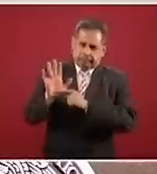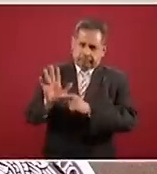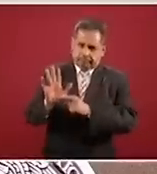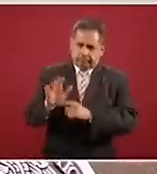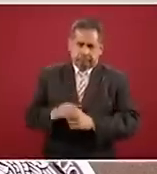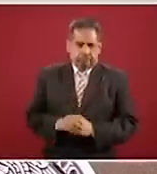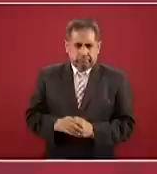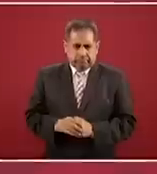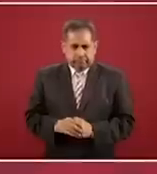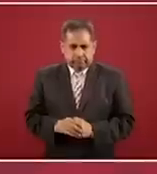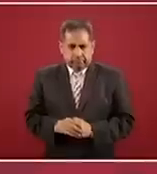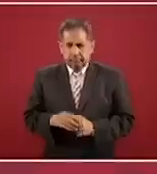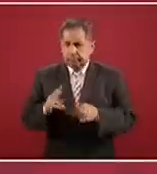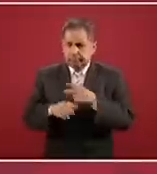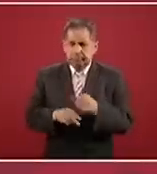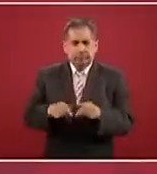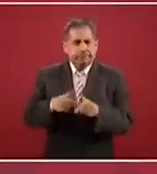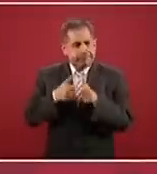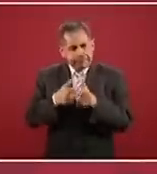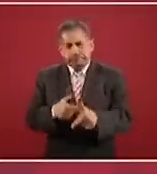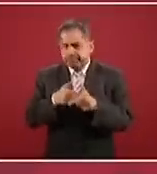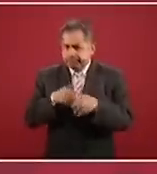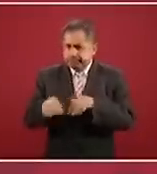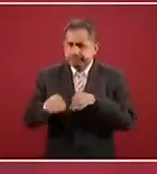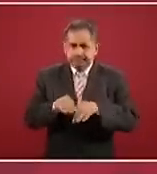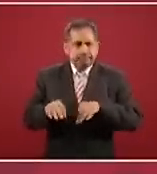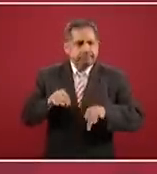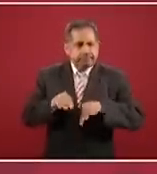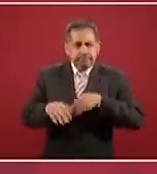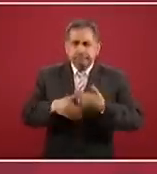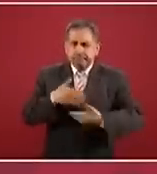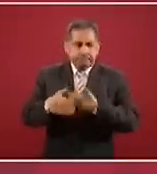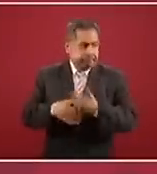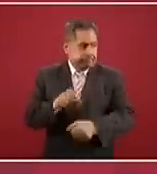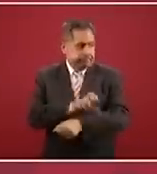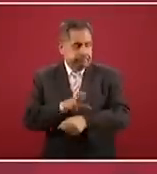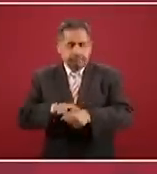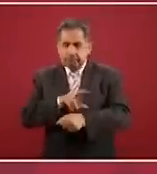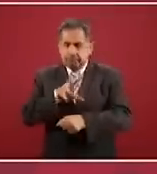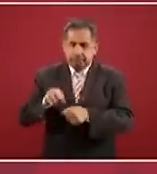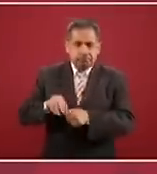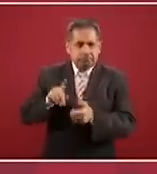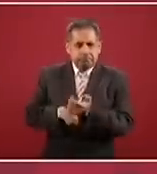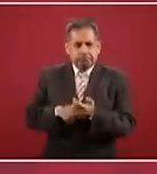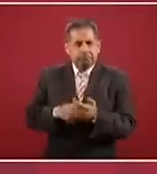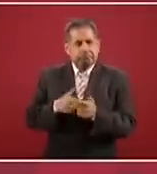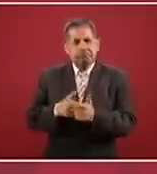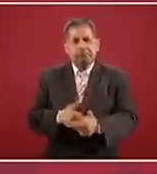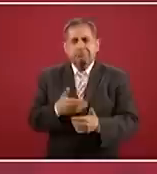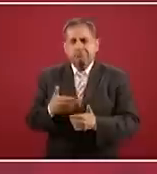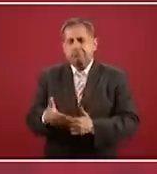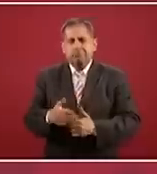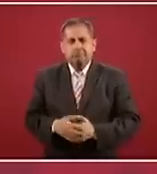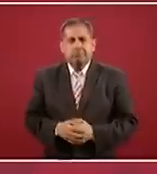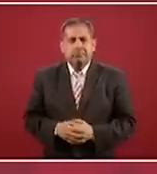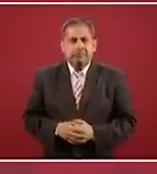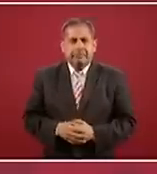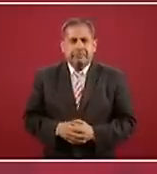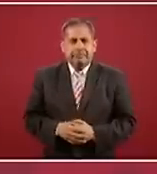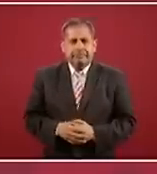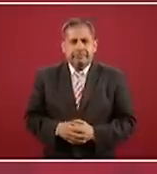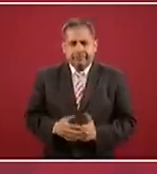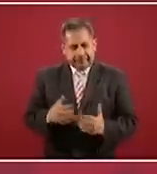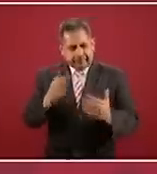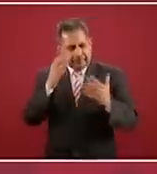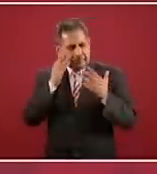Vamos a seguir trabajando de manera coordinada. Cuando no hay